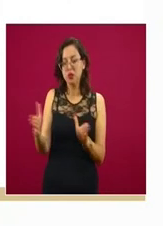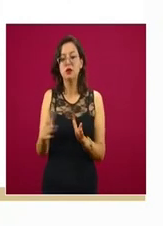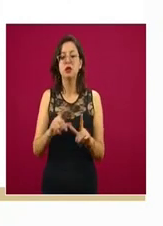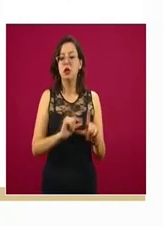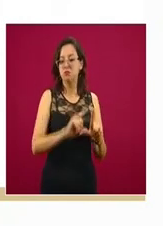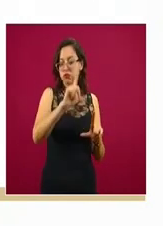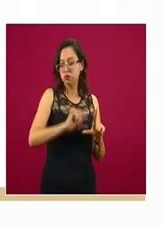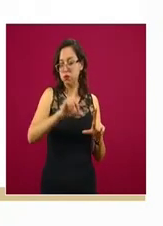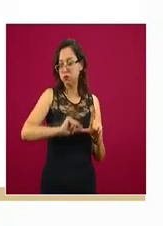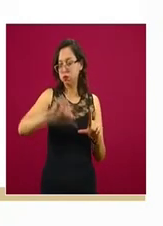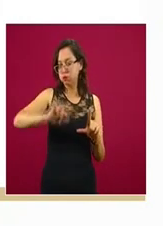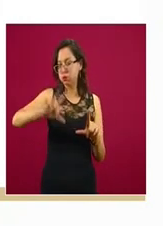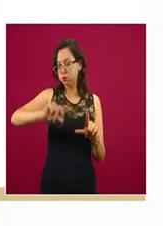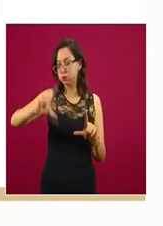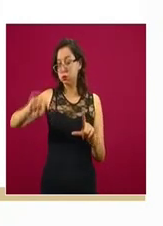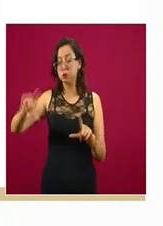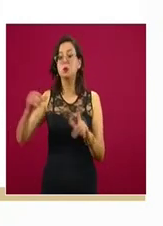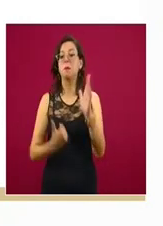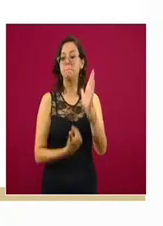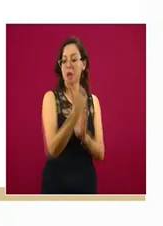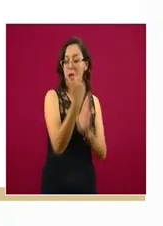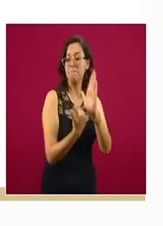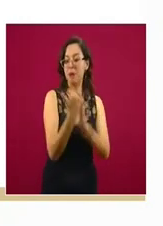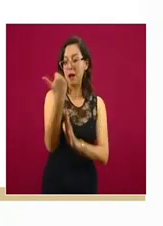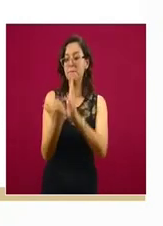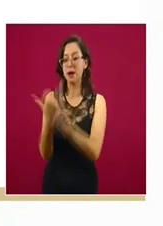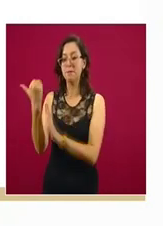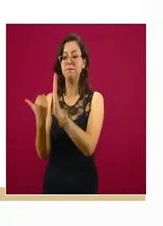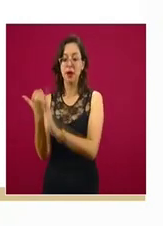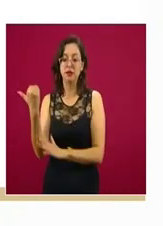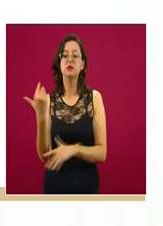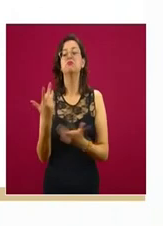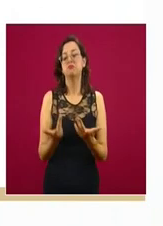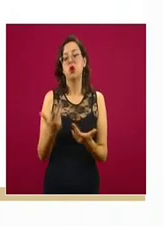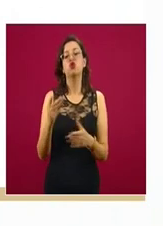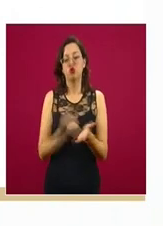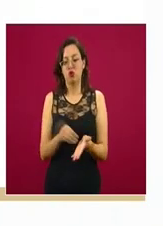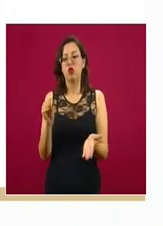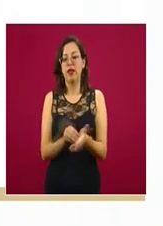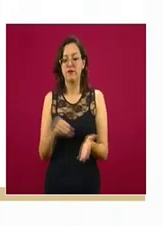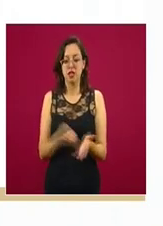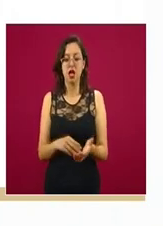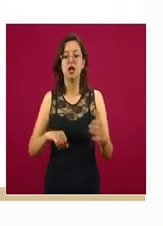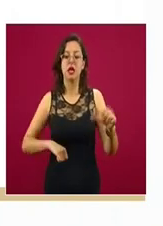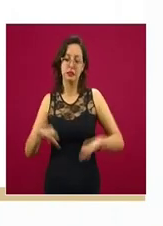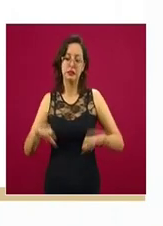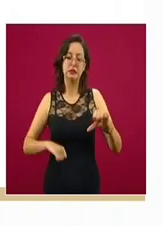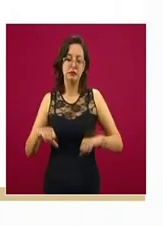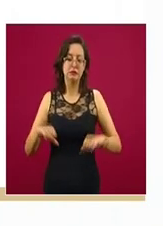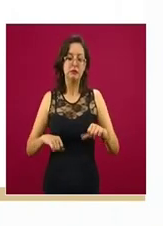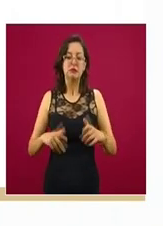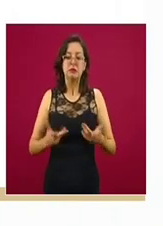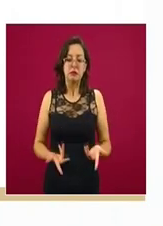este patrón todavía ascendente, es decir, de aumento progresivo conforme la epidemia sigue activa y todavía no hemos